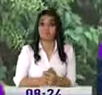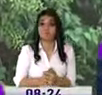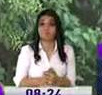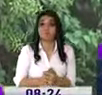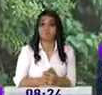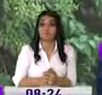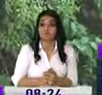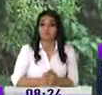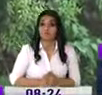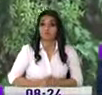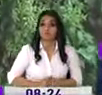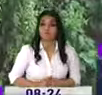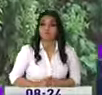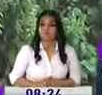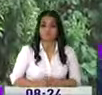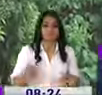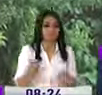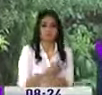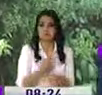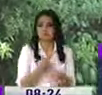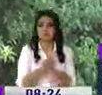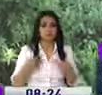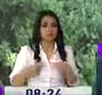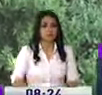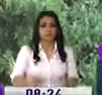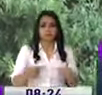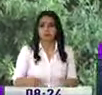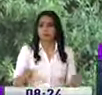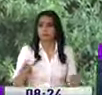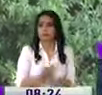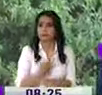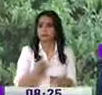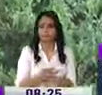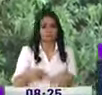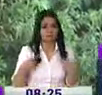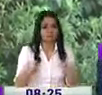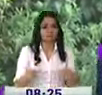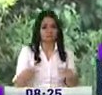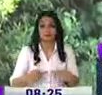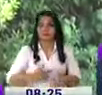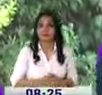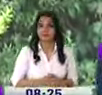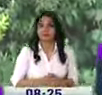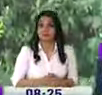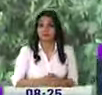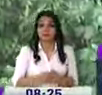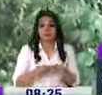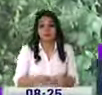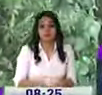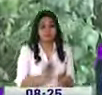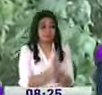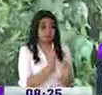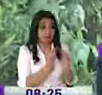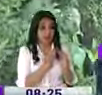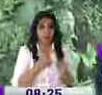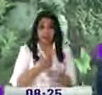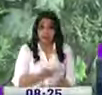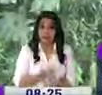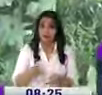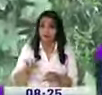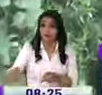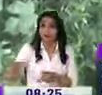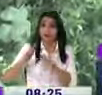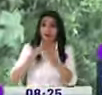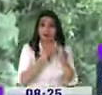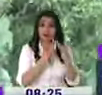es un peligro constante esto. Es un peligro constante porque afecta a la casa de donde vivimos nosotros. Le